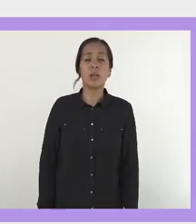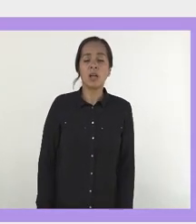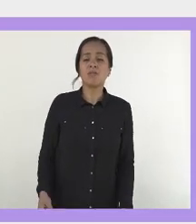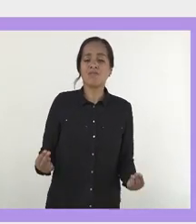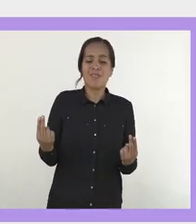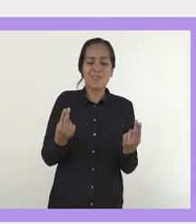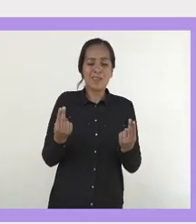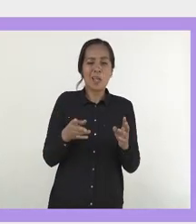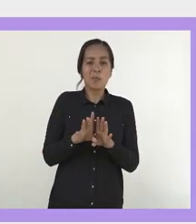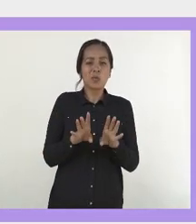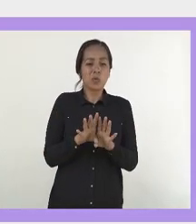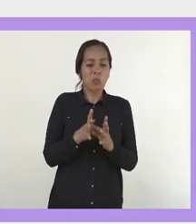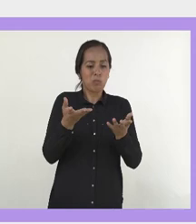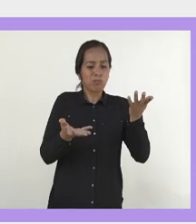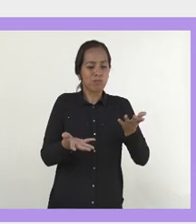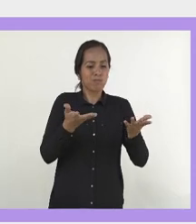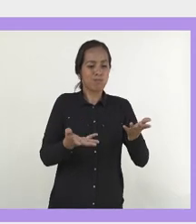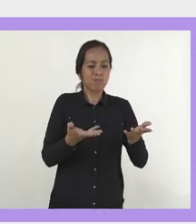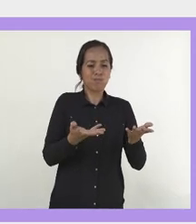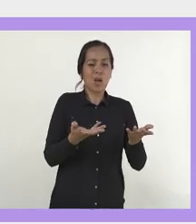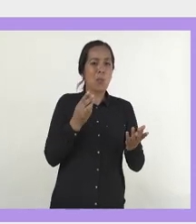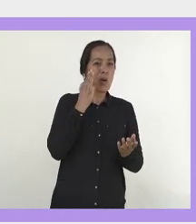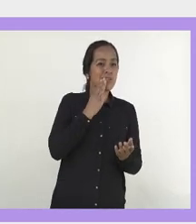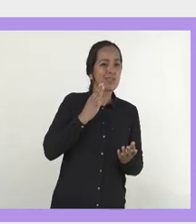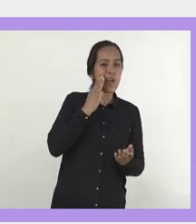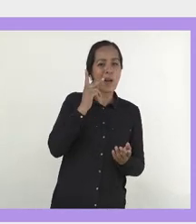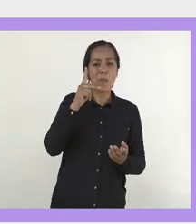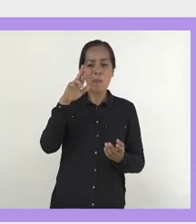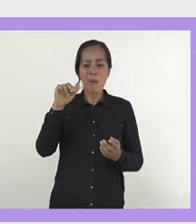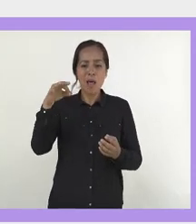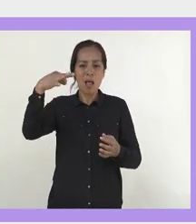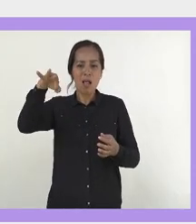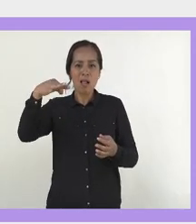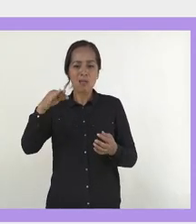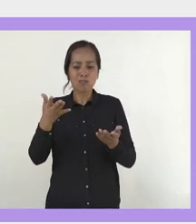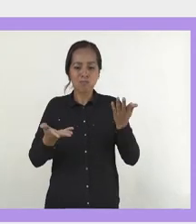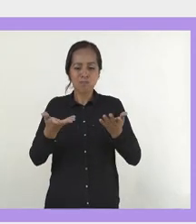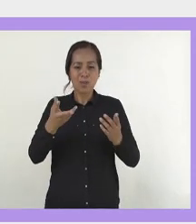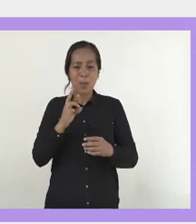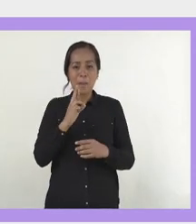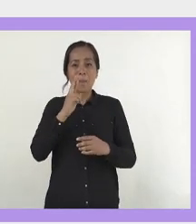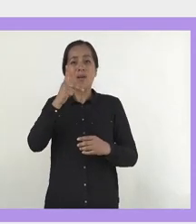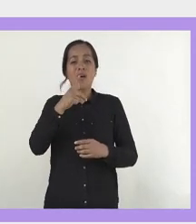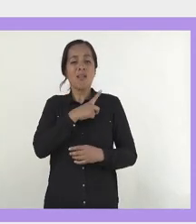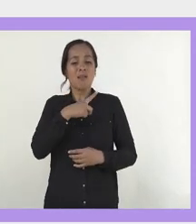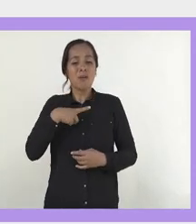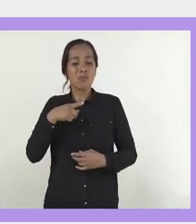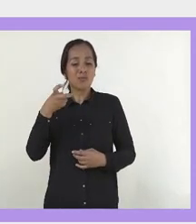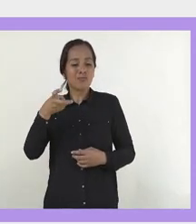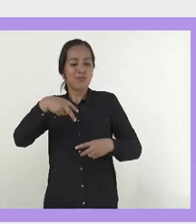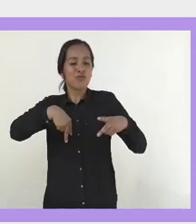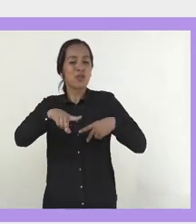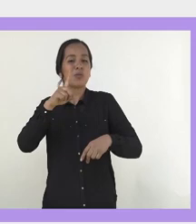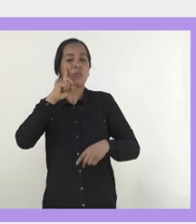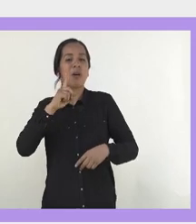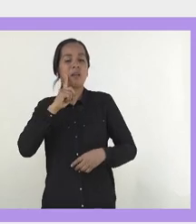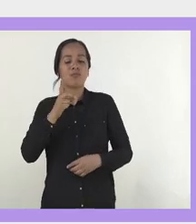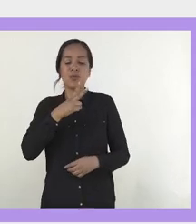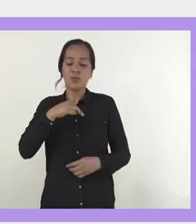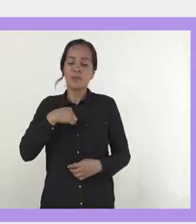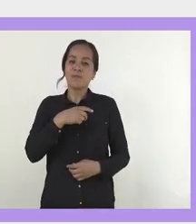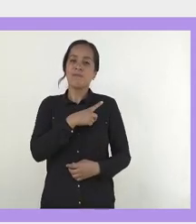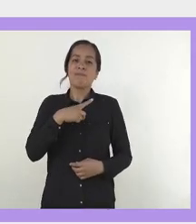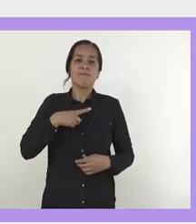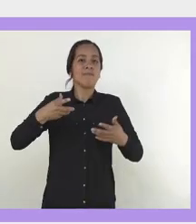con peras manzanas con manzanas y medir para poder mejorar y eso es algo que en el fútbol femenil hemos estado